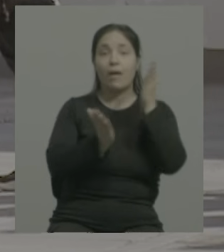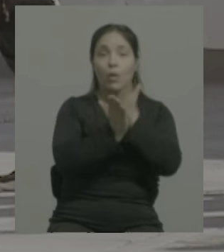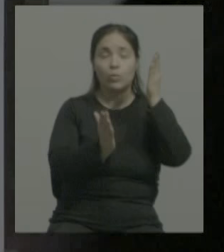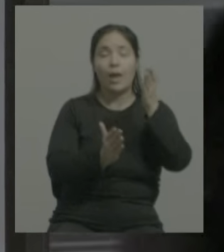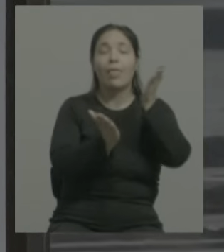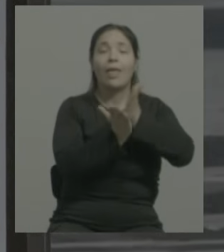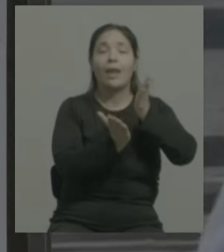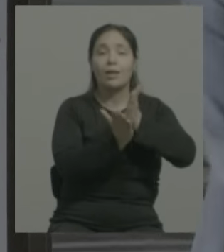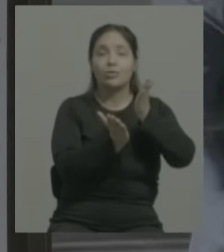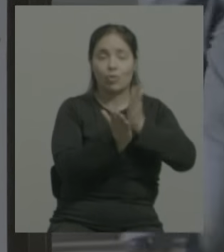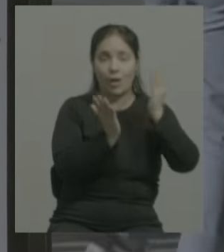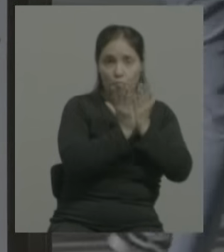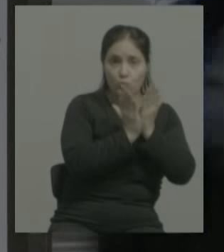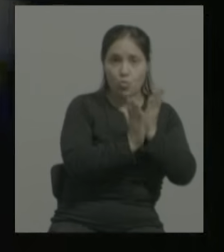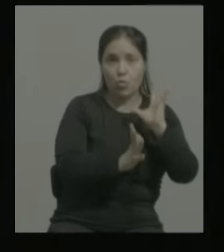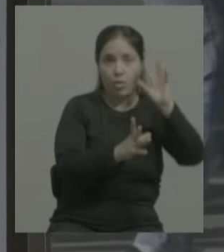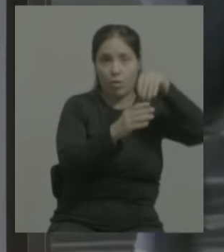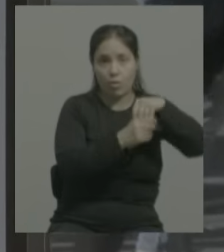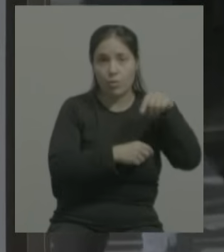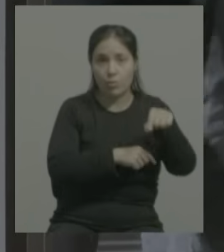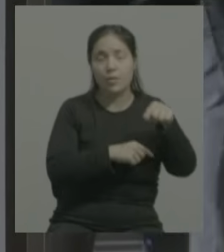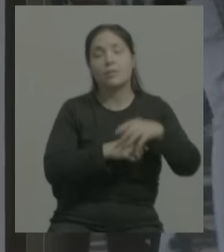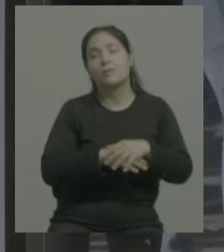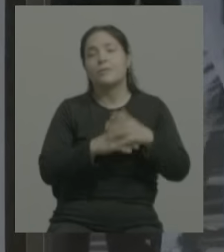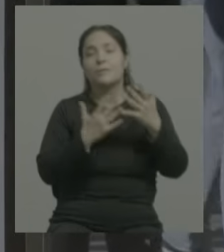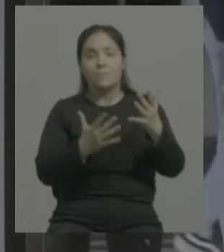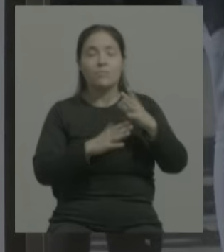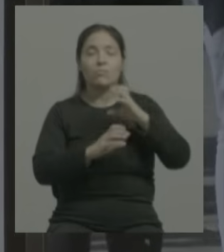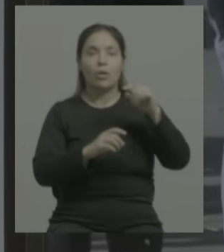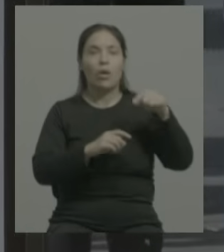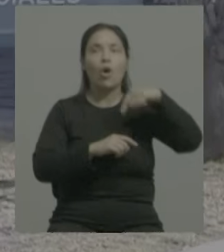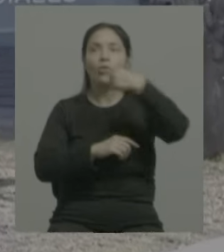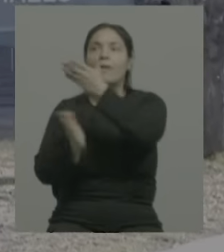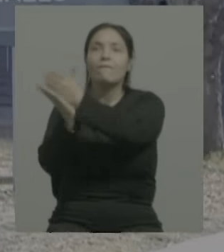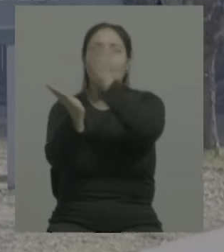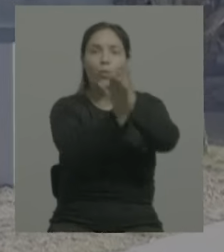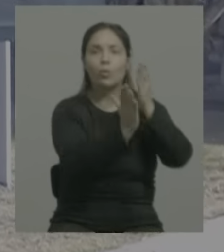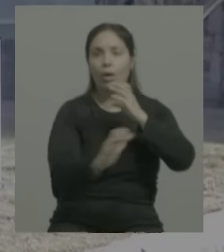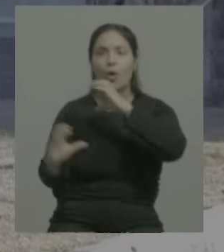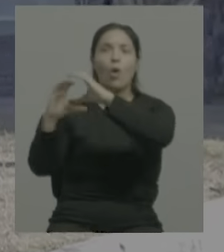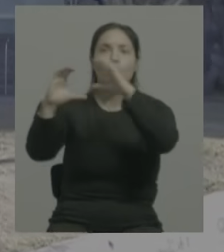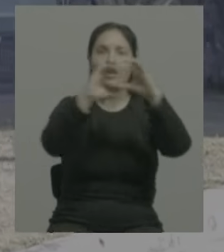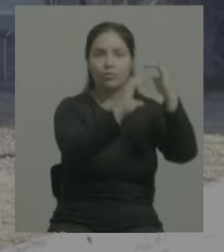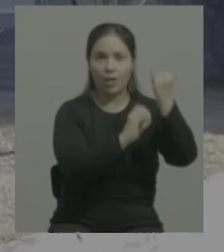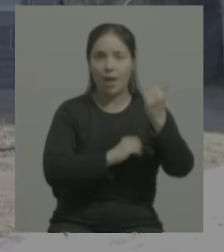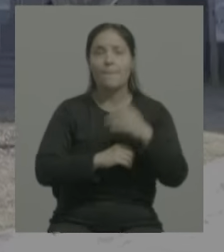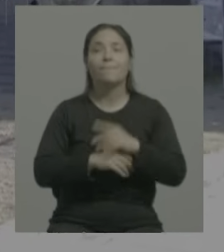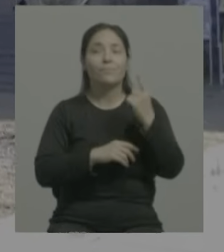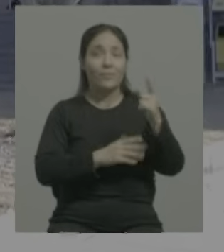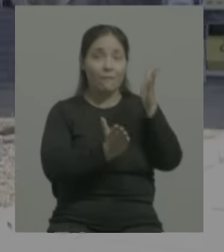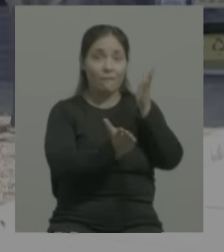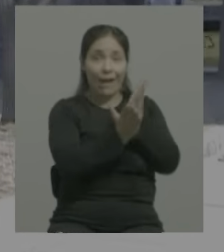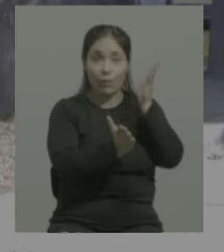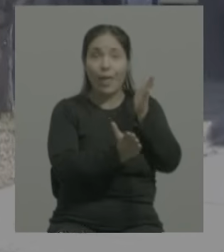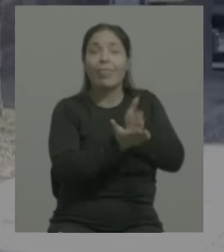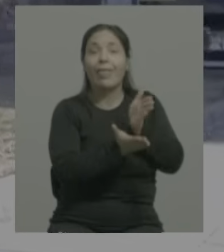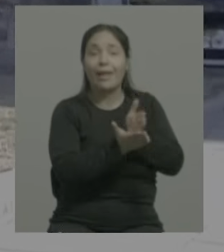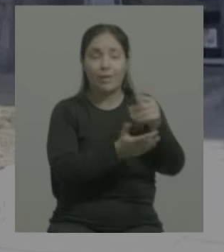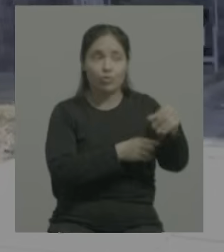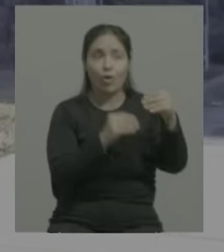resto de las facultades de la Federación. Tenemos bastante comunicación con todas las unidades académicas, pero puntualmente en Derecho, al menos conozco